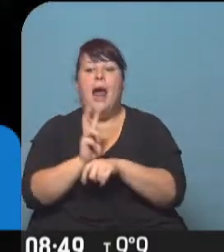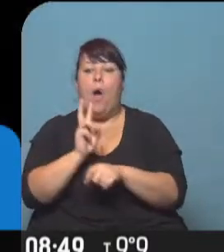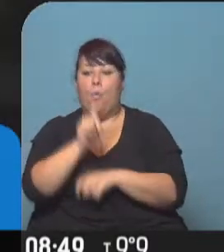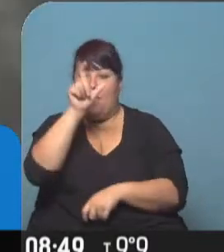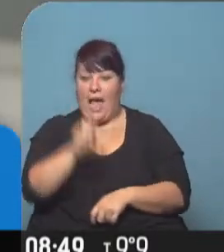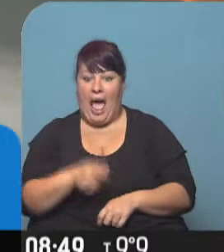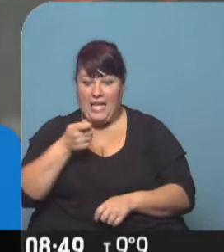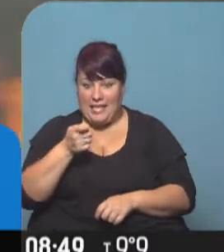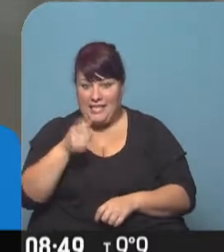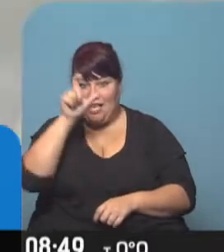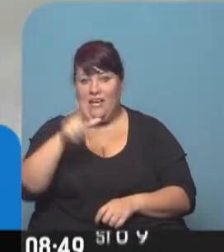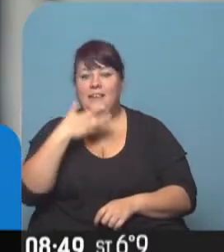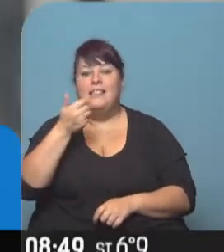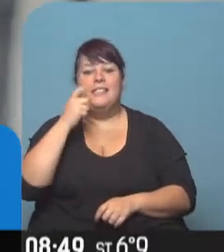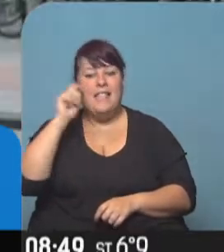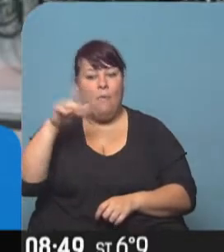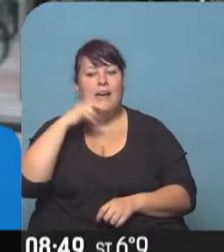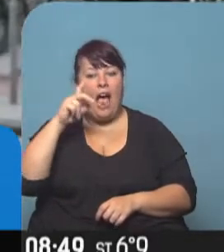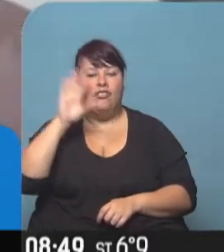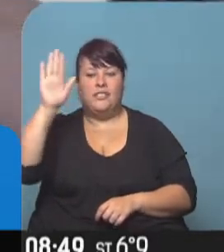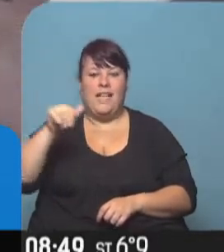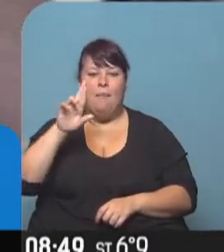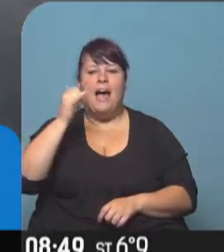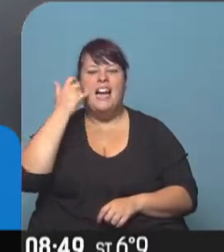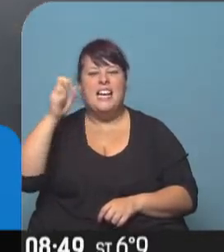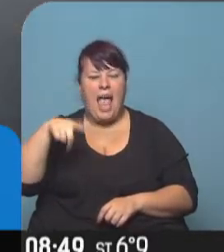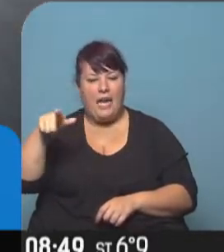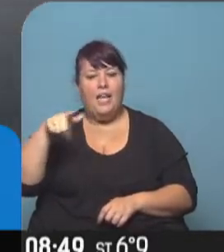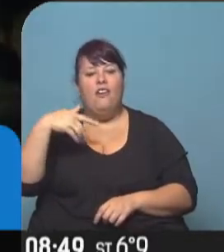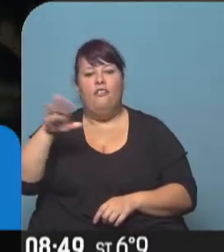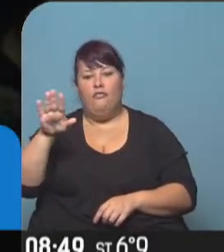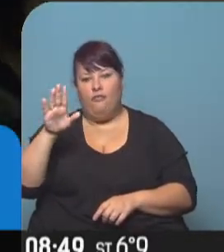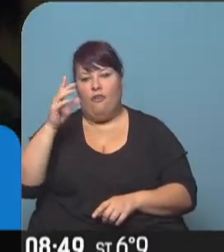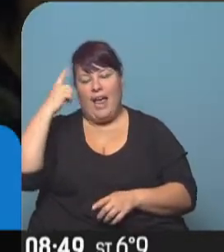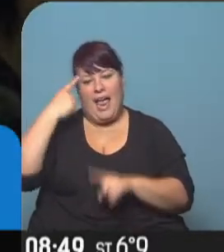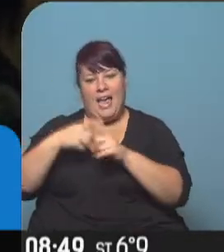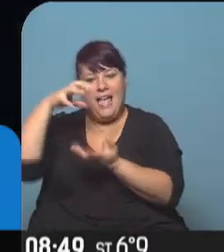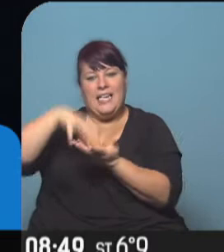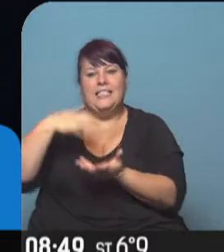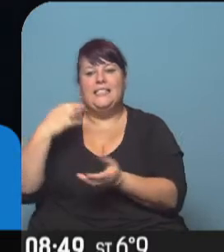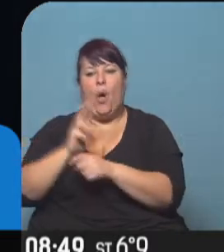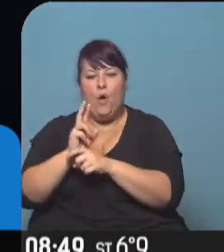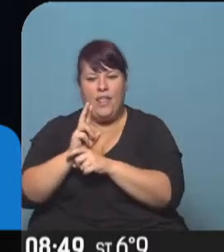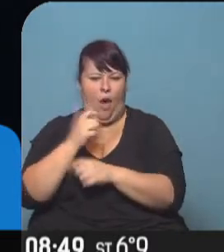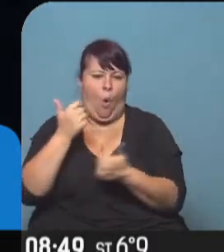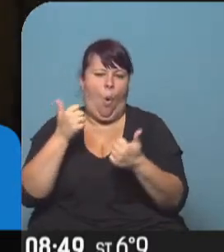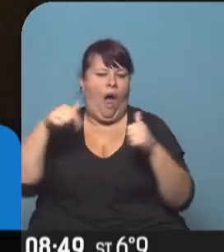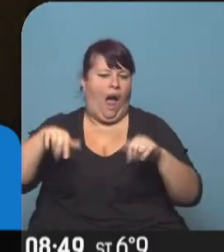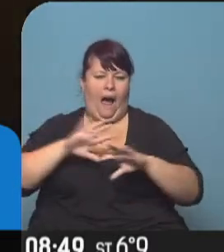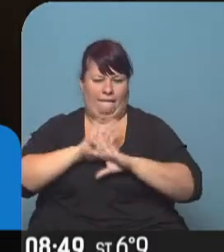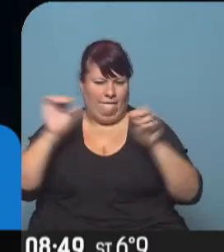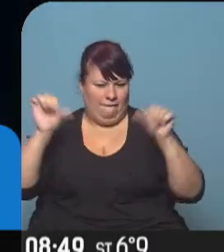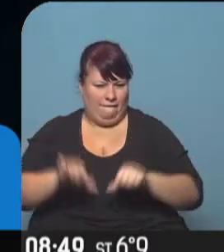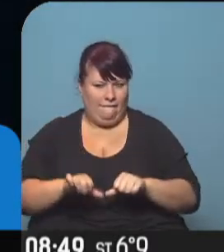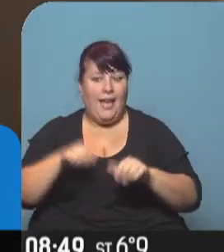este sicario, interpretado por Samuel Jackson, llaman a Ryan Reynolds, quien tuvo una agencia de seguridad fantástica y que ahora está en desgracia.